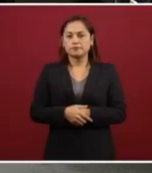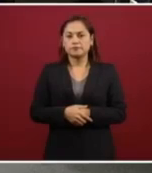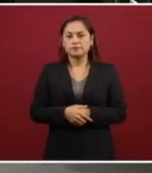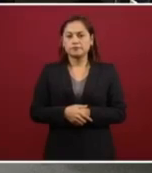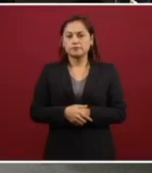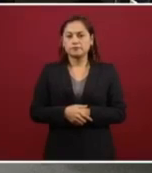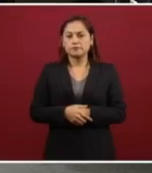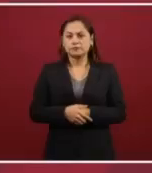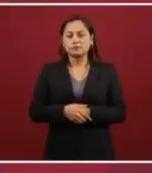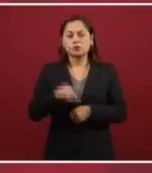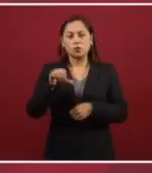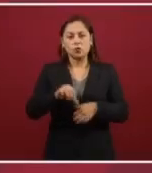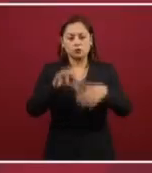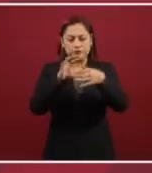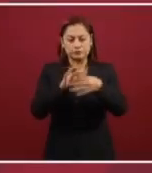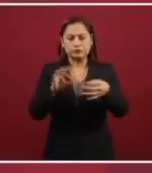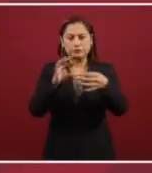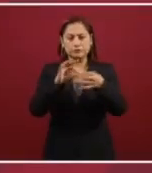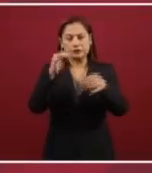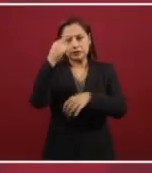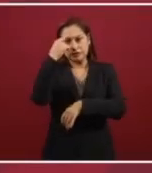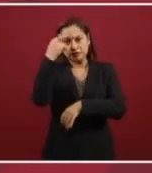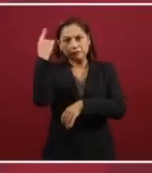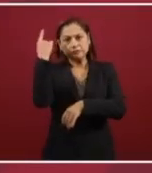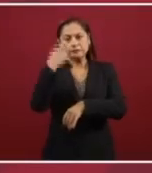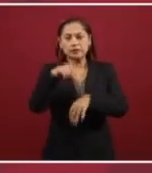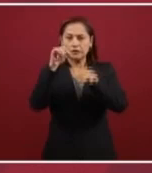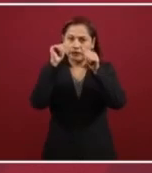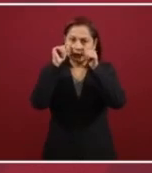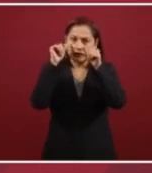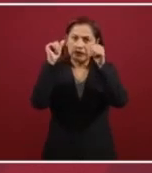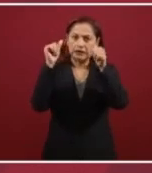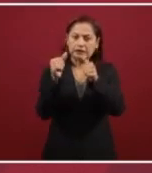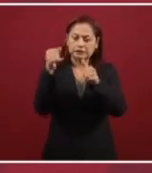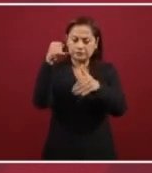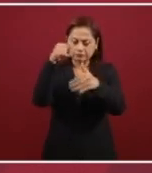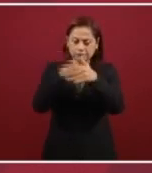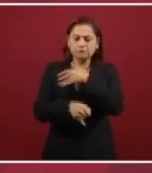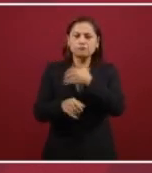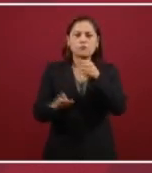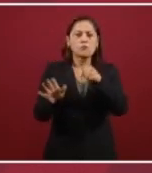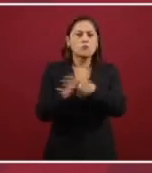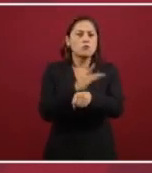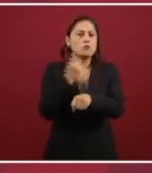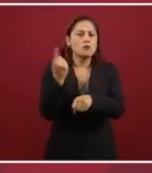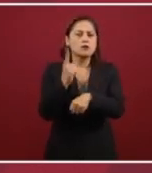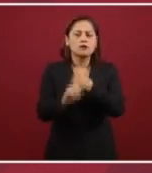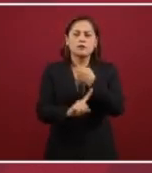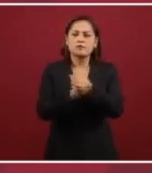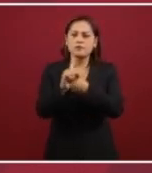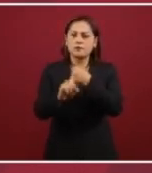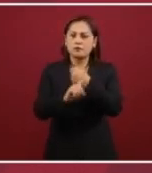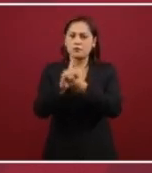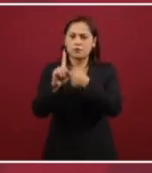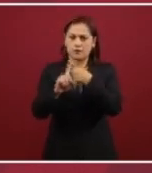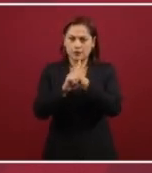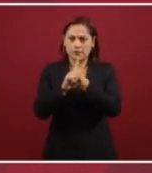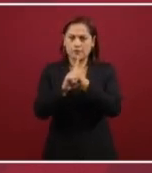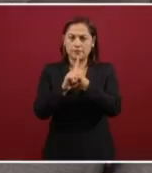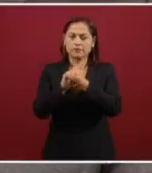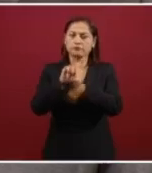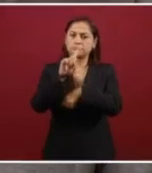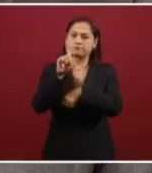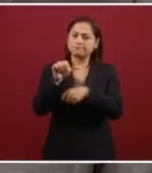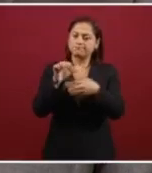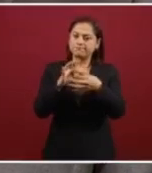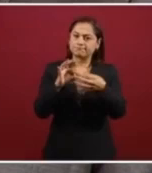El presidente Andrés Manuel López Obrador anunció que en septiembre próximo se llevará a cabo una segunda revisión del Plan de Desarrollo para